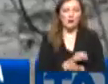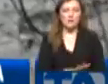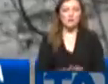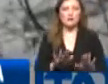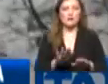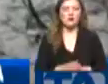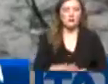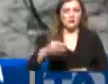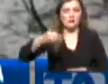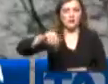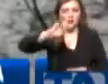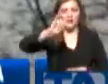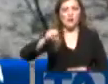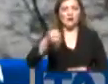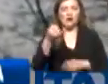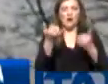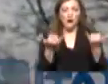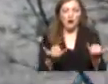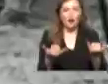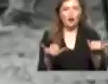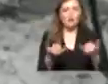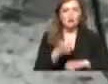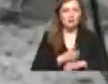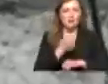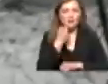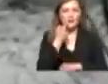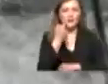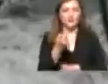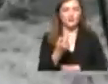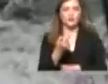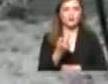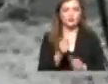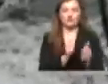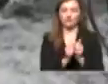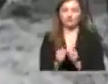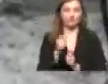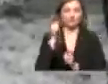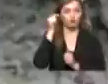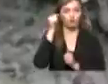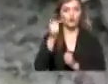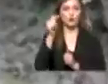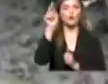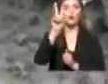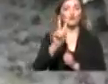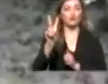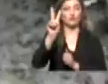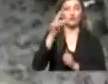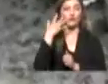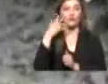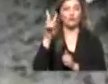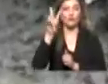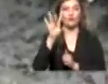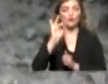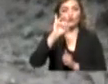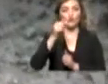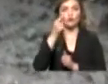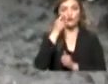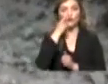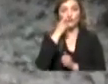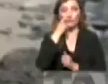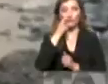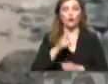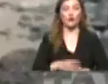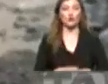el miércoles o jueves, ahora las autoridades consideran que el paso estará habilitado el viernes 28 de junio. El